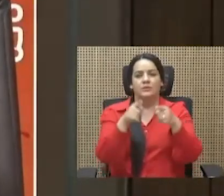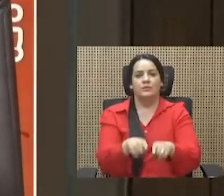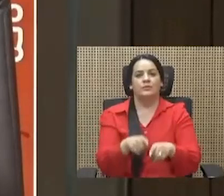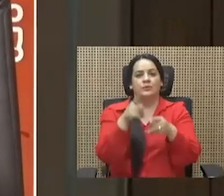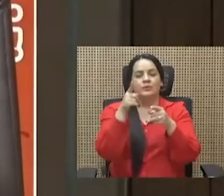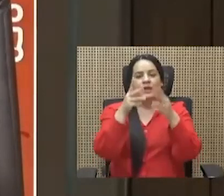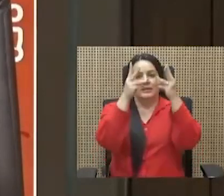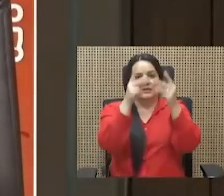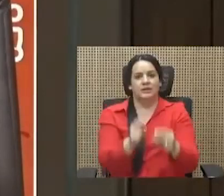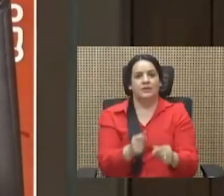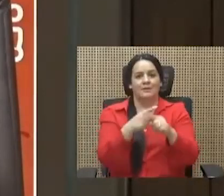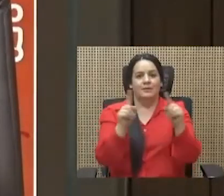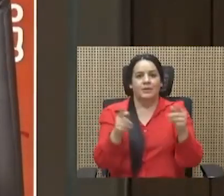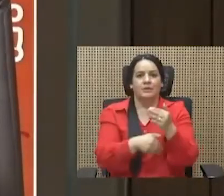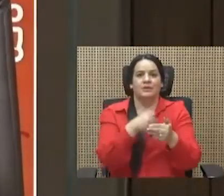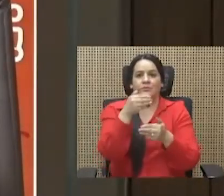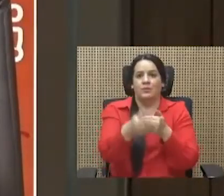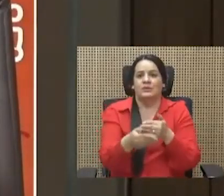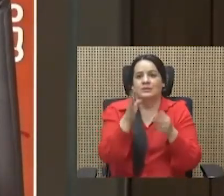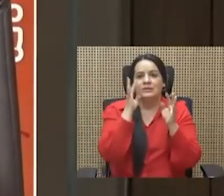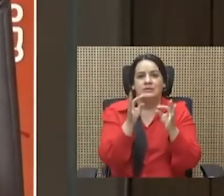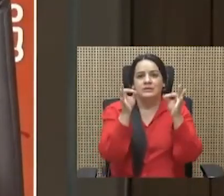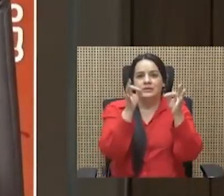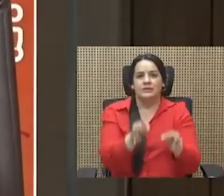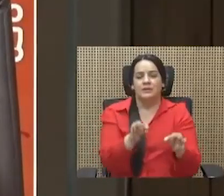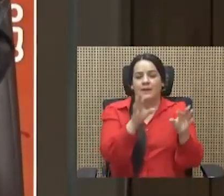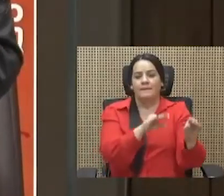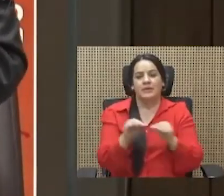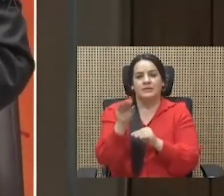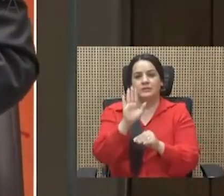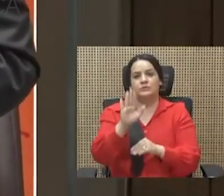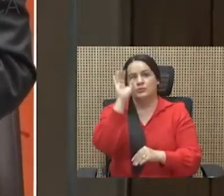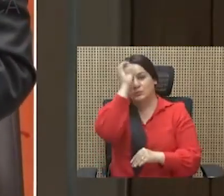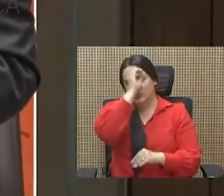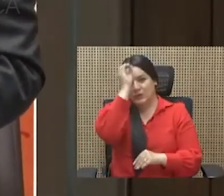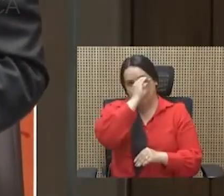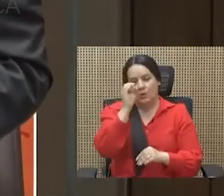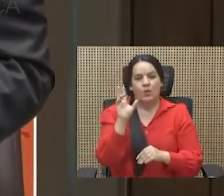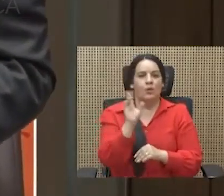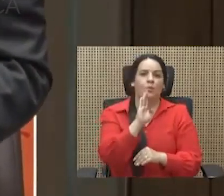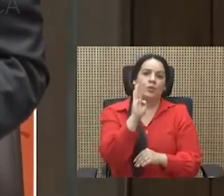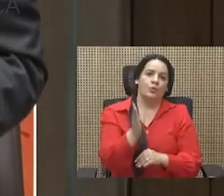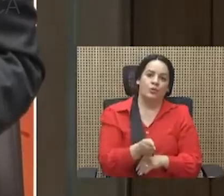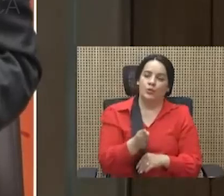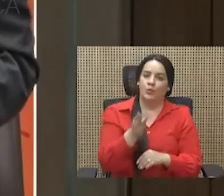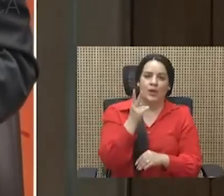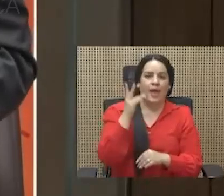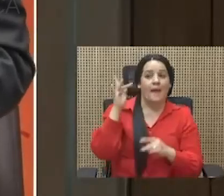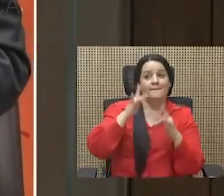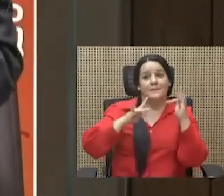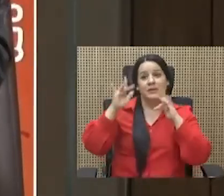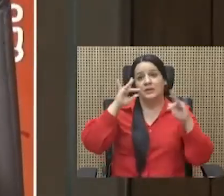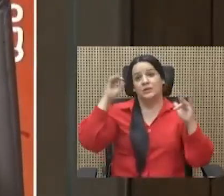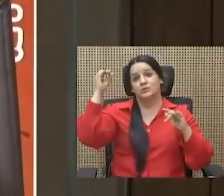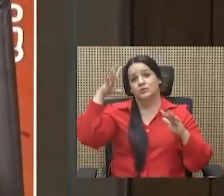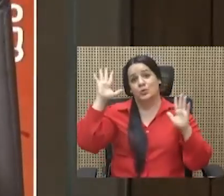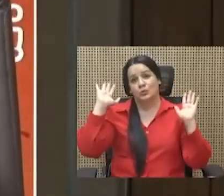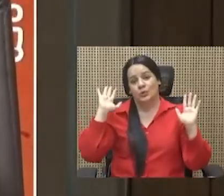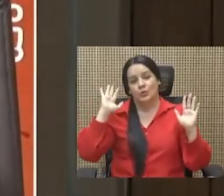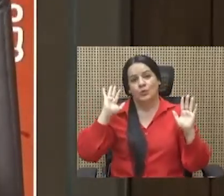después decidieron pasarse esos criterios por donde nunca brilla el sol, ¿verdad?